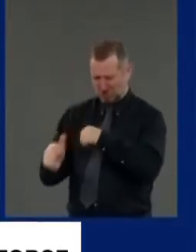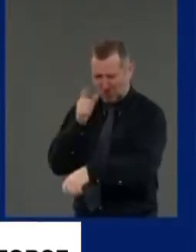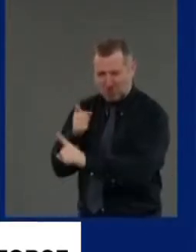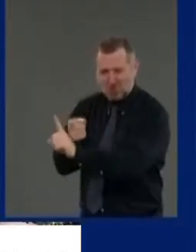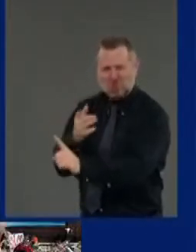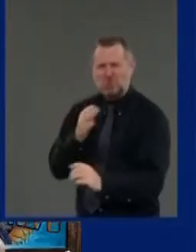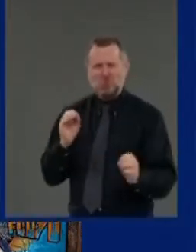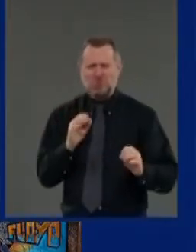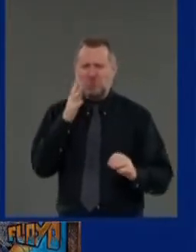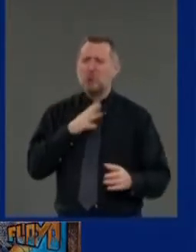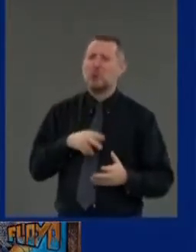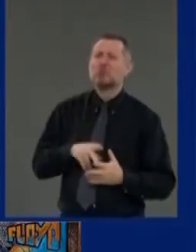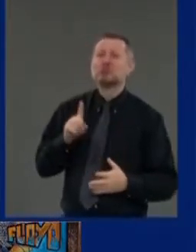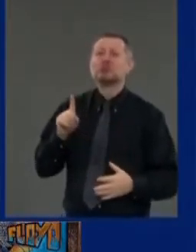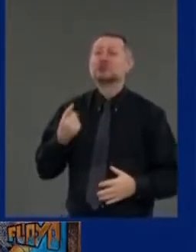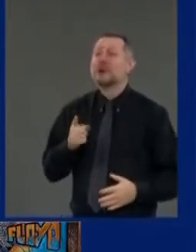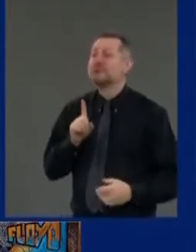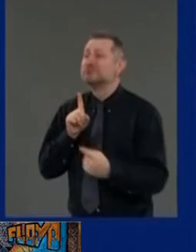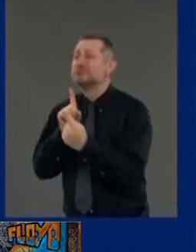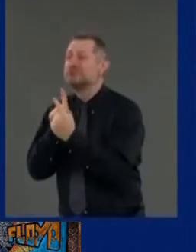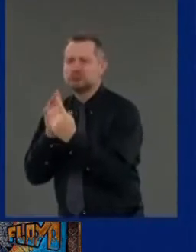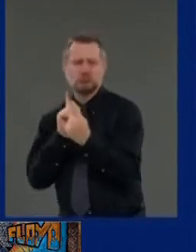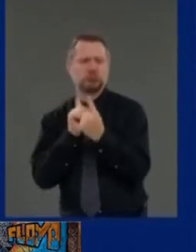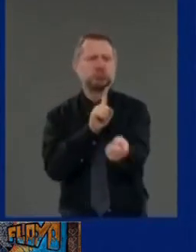a la persona a pesar de que sale sangre de su cabeza.